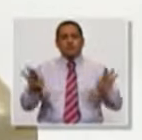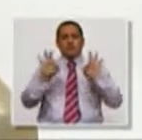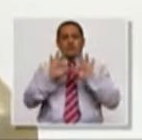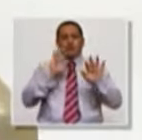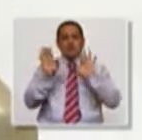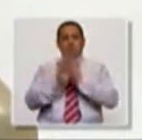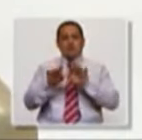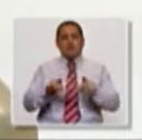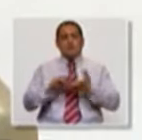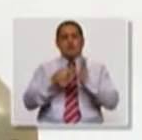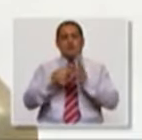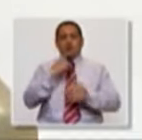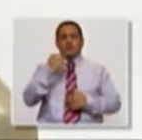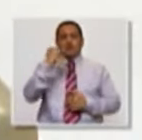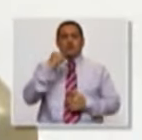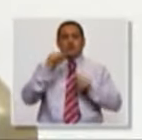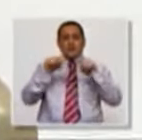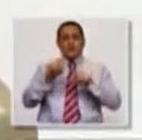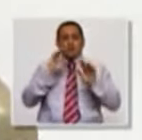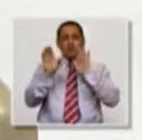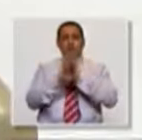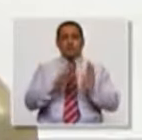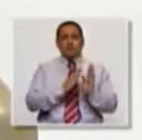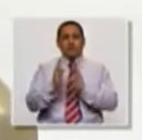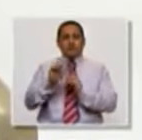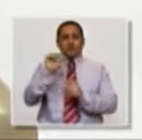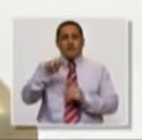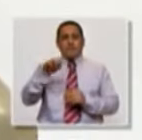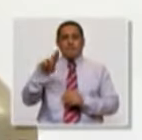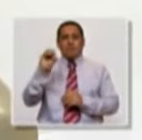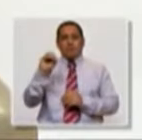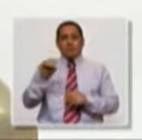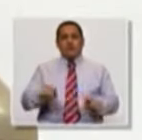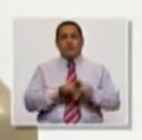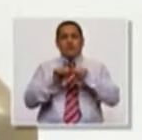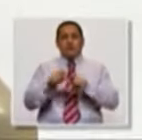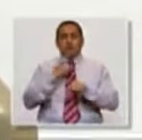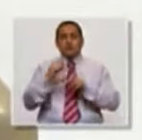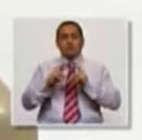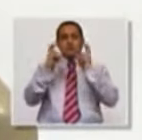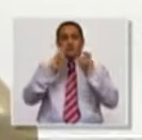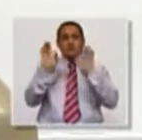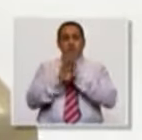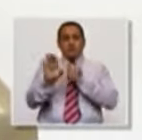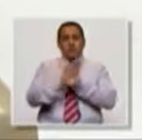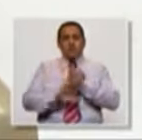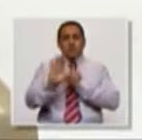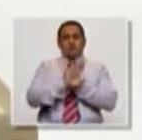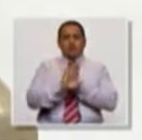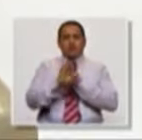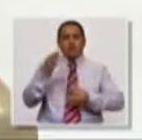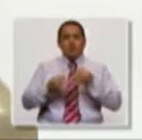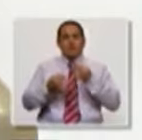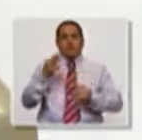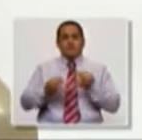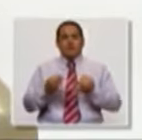relevante, fundamental, que son los derechos, ¿no? Y este es el caso del proceso de amparo, por ejemplo. El proceso de amparo es un mecanismo de protección